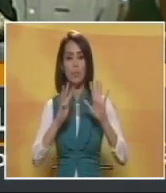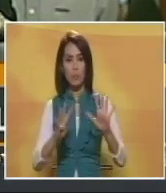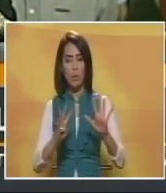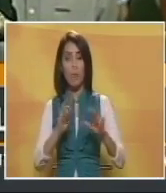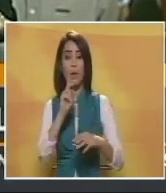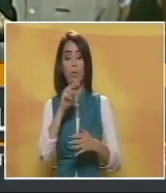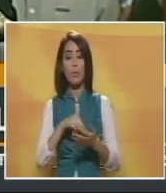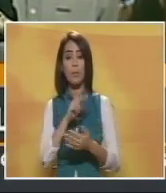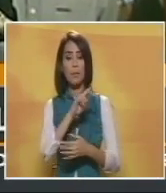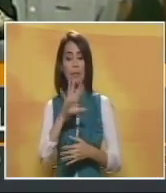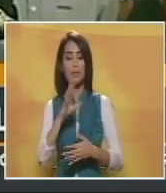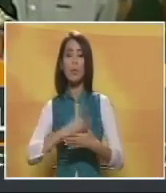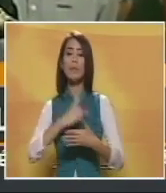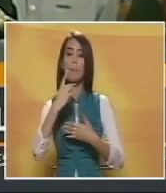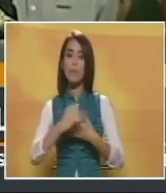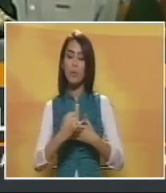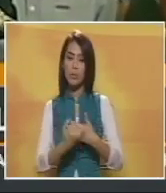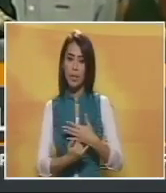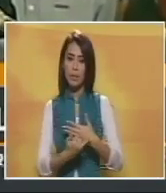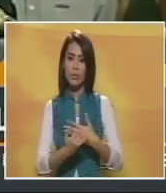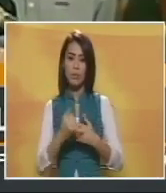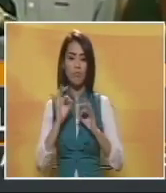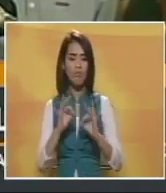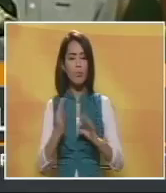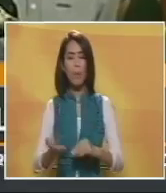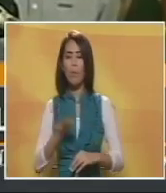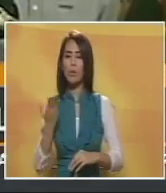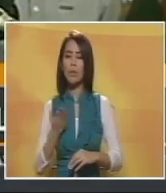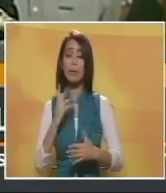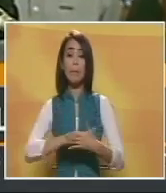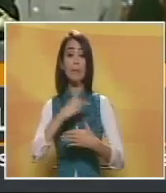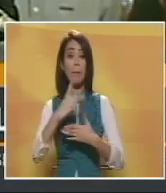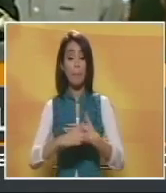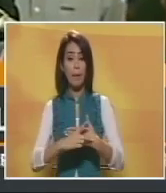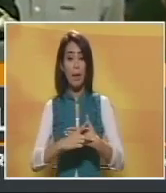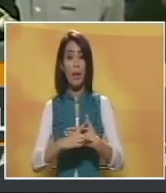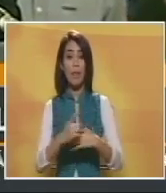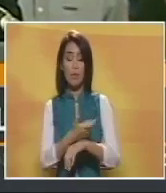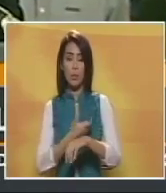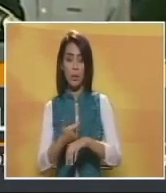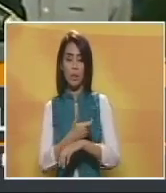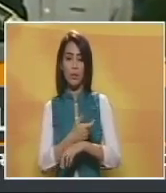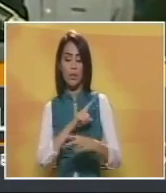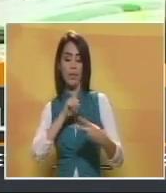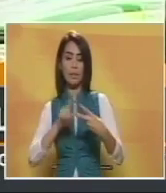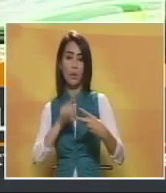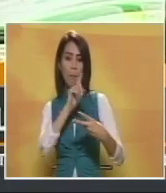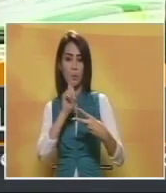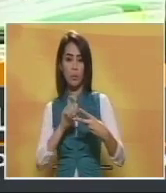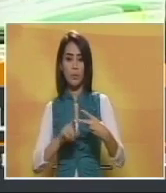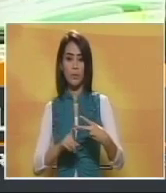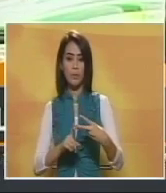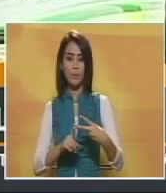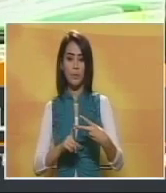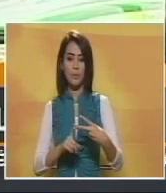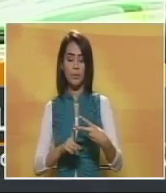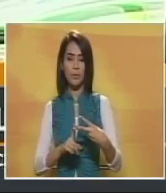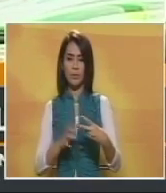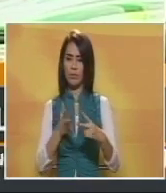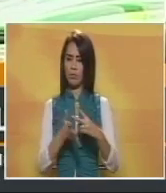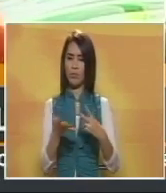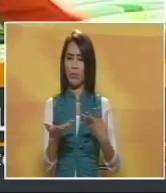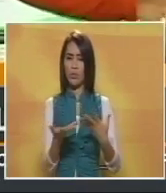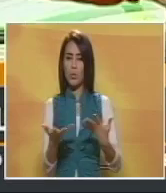2019-2025? Ese proyecto que tiene gran envergadura para ese plan de gobierno, ¿no? Y la segunda pregunta, en